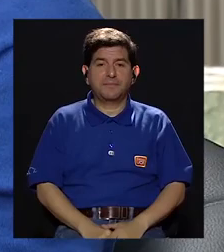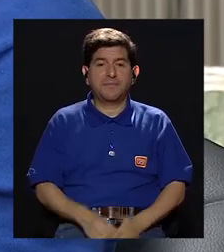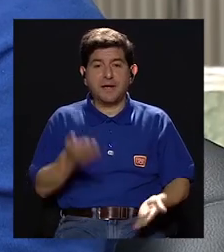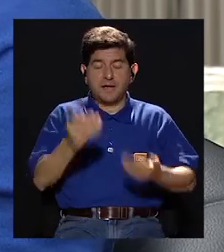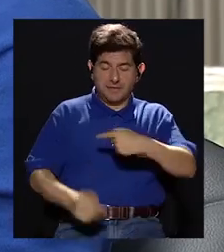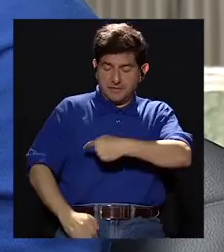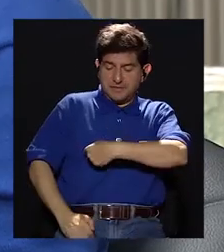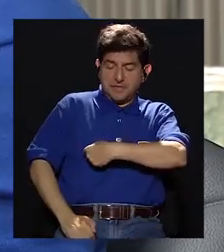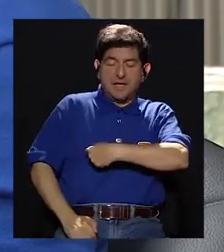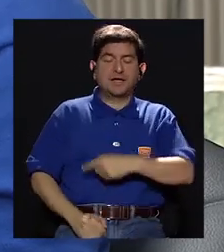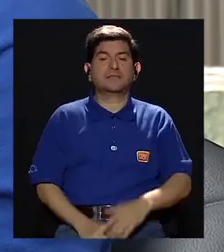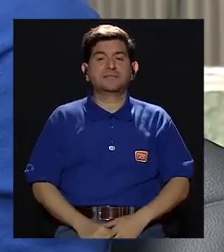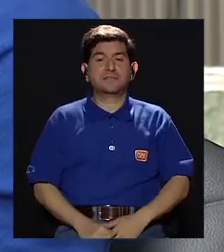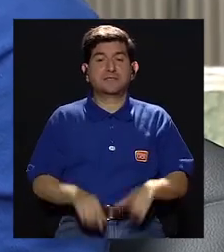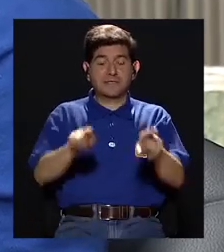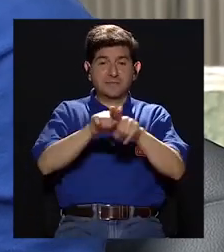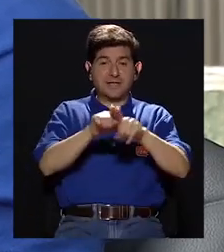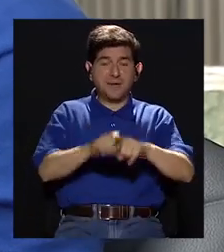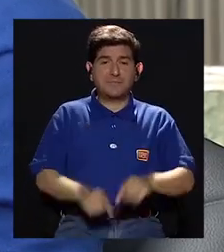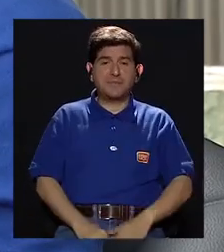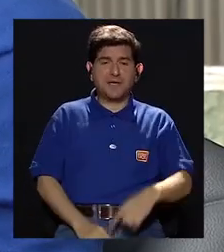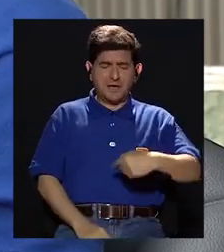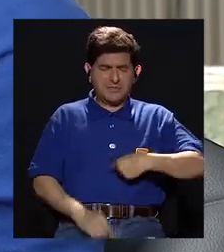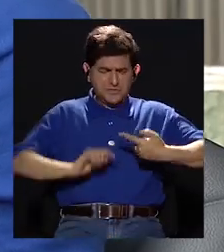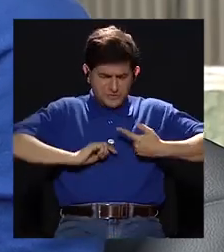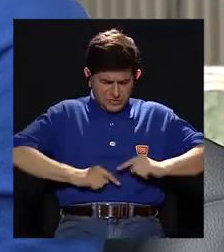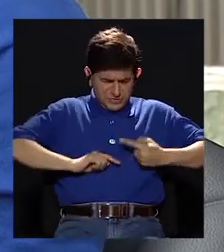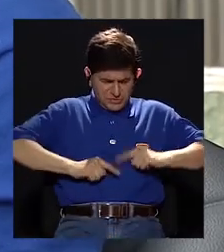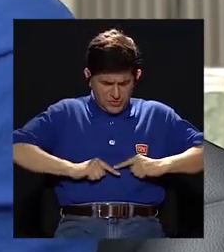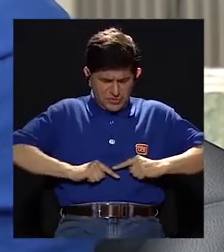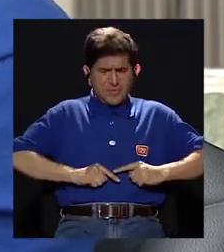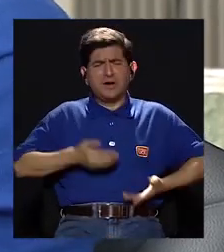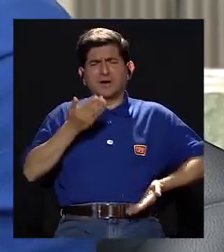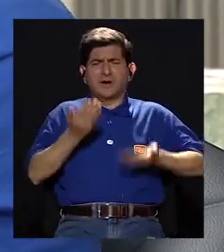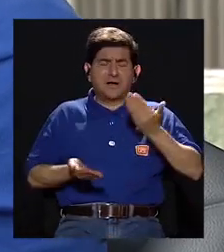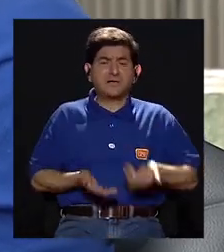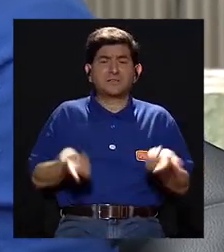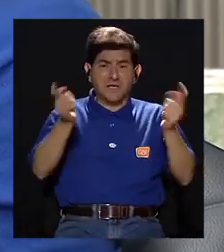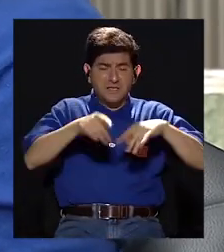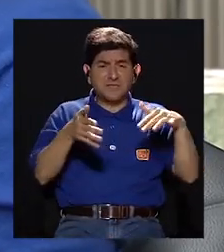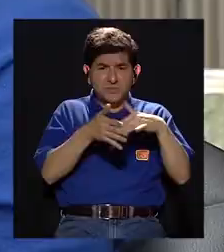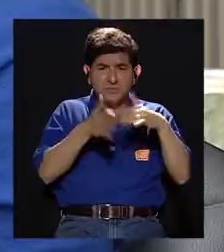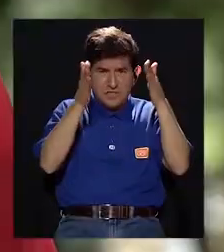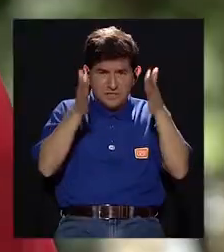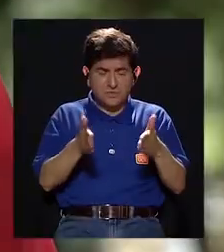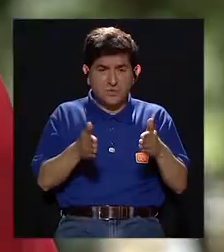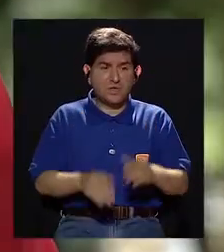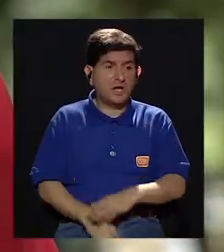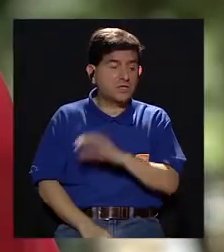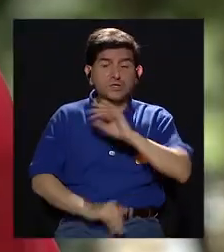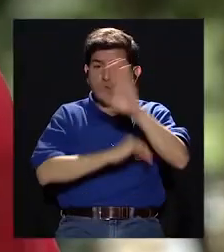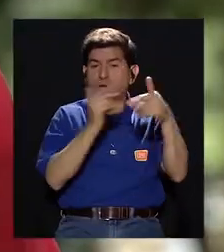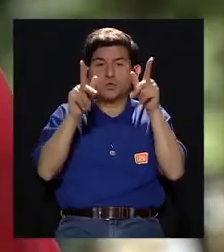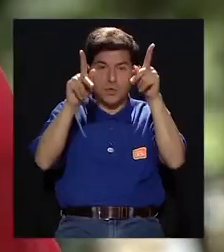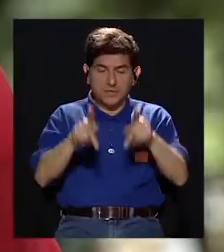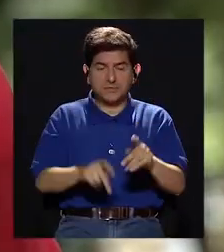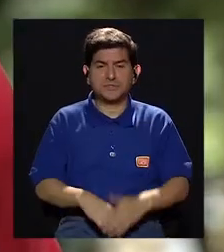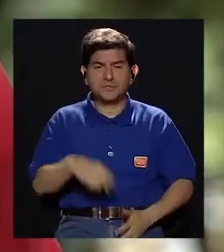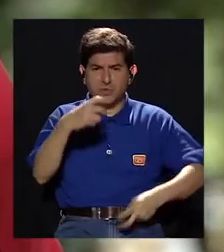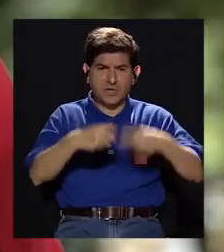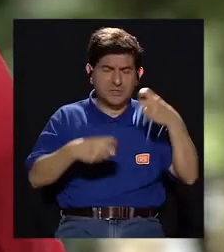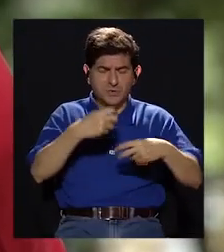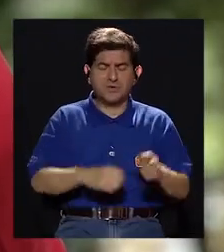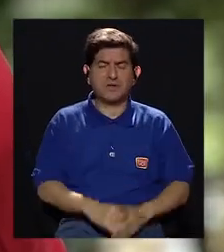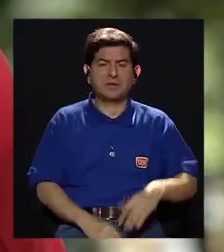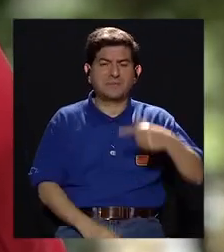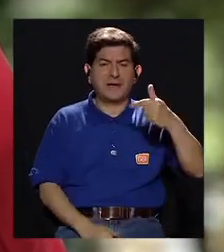páncreas, no sé, el estómago, que tenemos un dolor de estómago muy fuerte, una gastritis que les pasa mucho a los estudiantes, ni siquiera a los estudiantes, a todo el mundo, ¿verdad? De